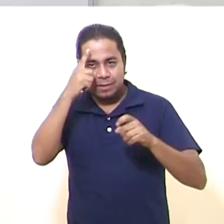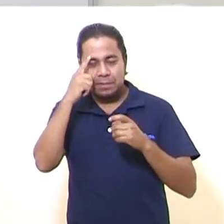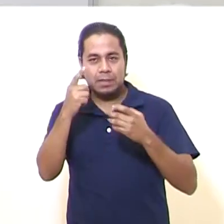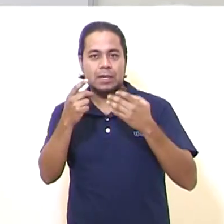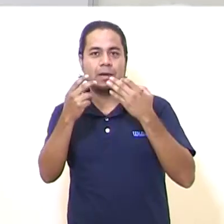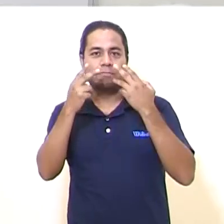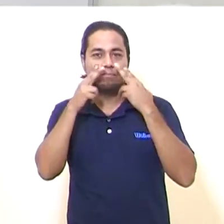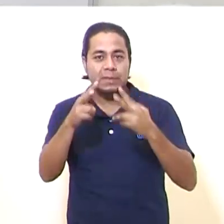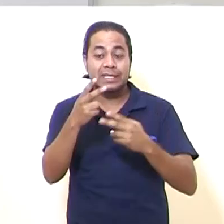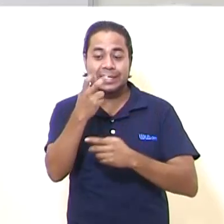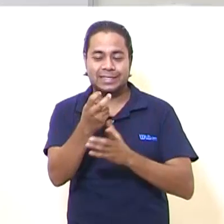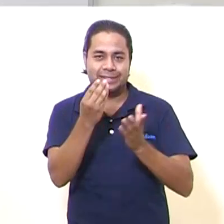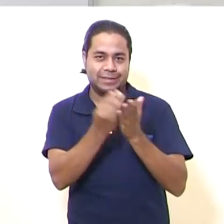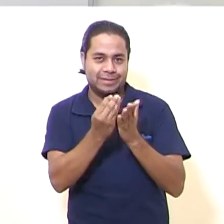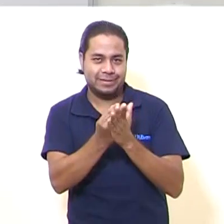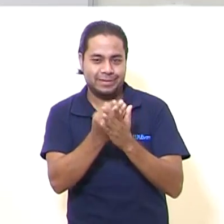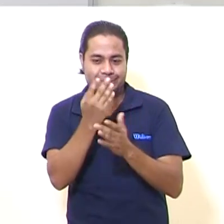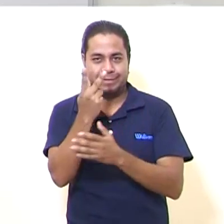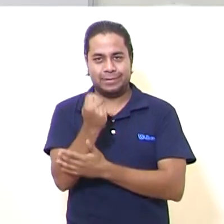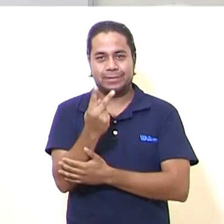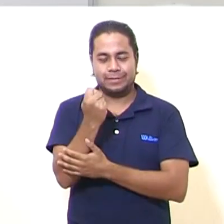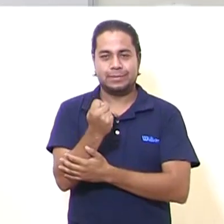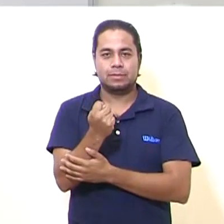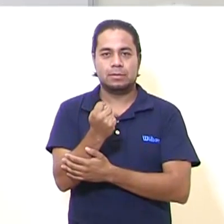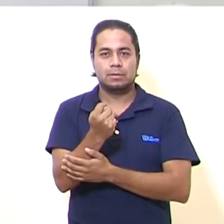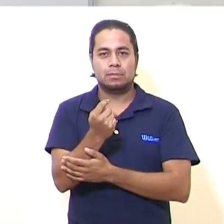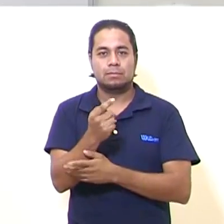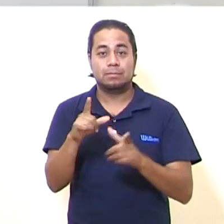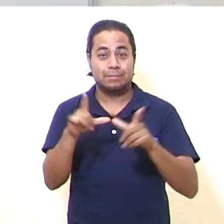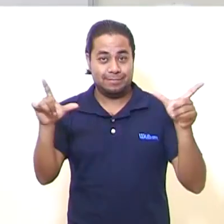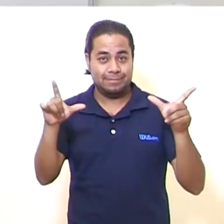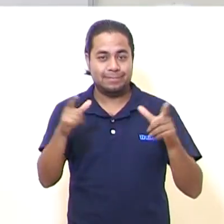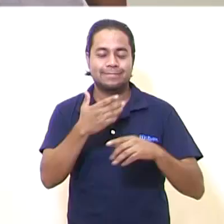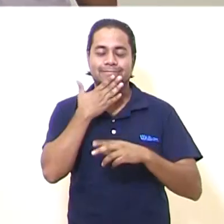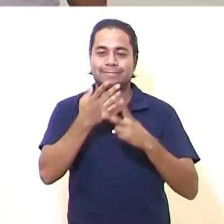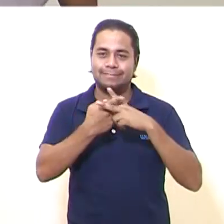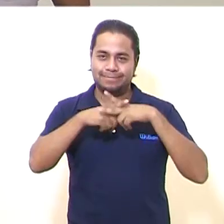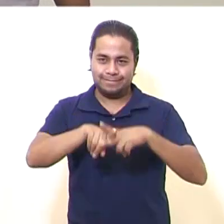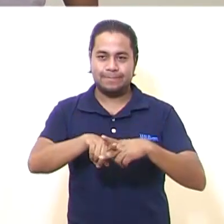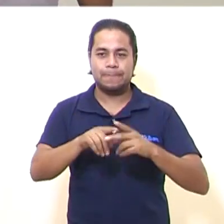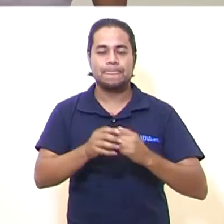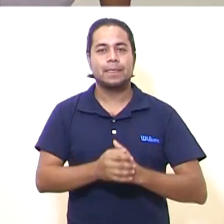esta sesión. ¿Estás listo? Comenzamos.